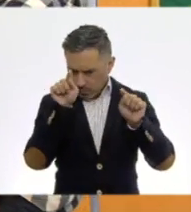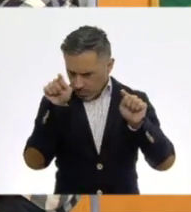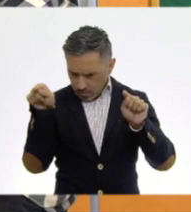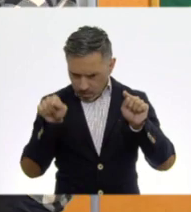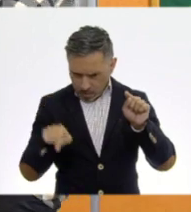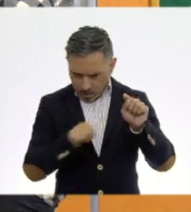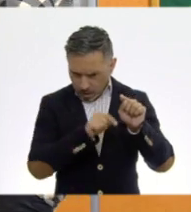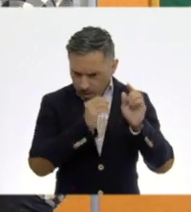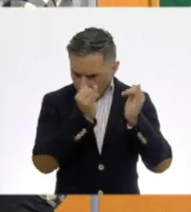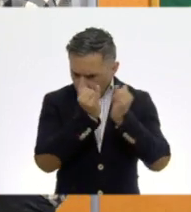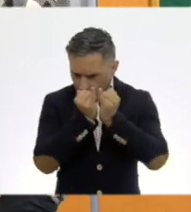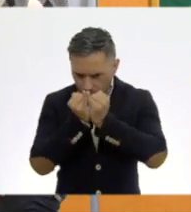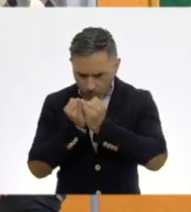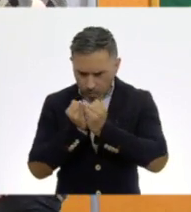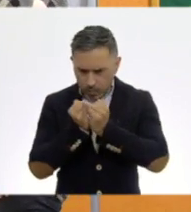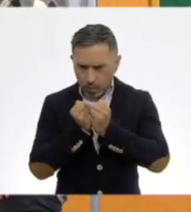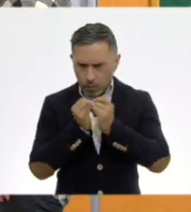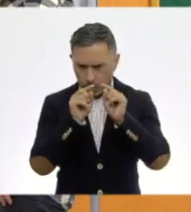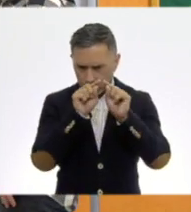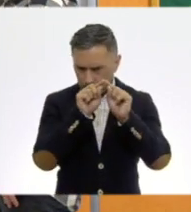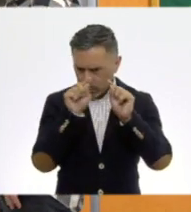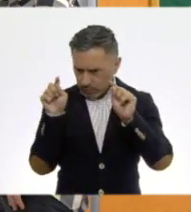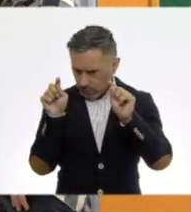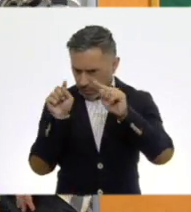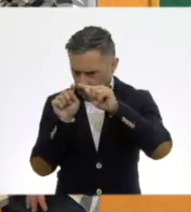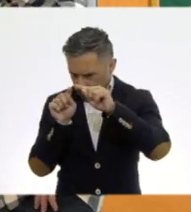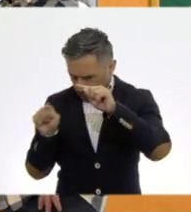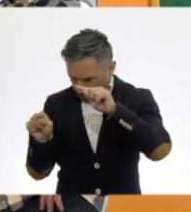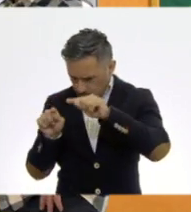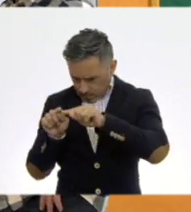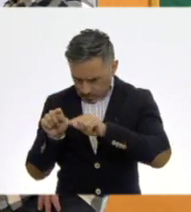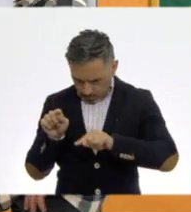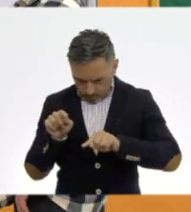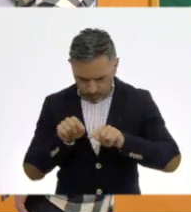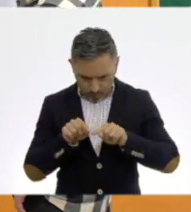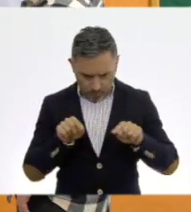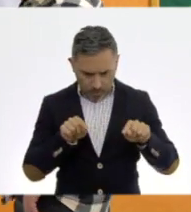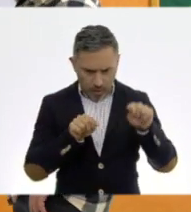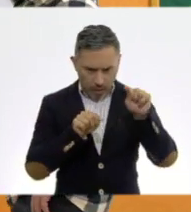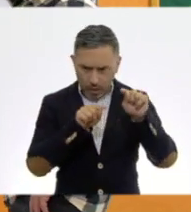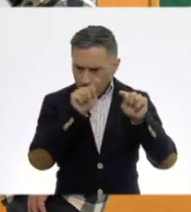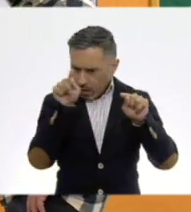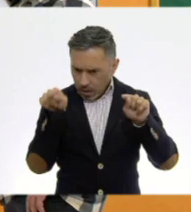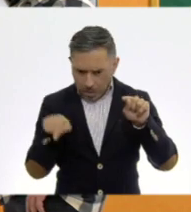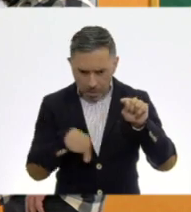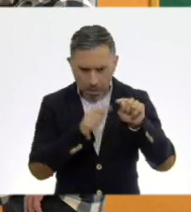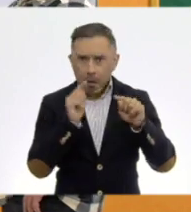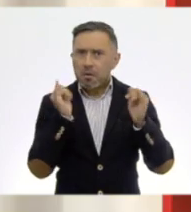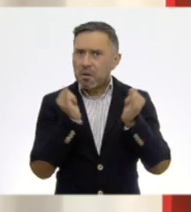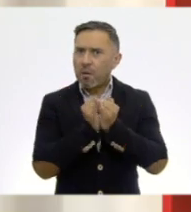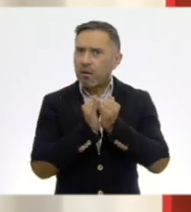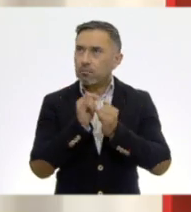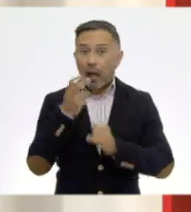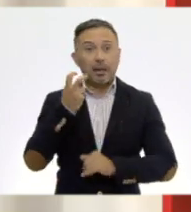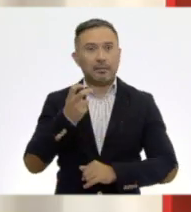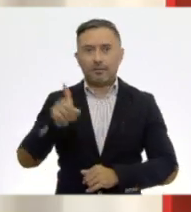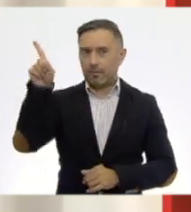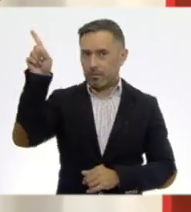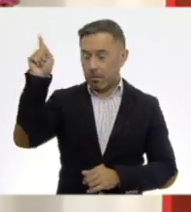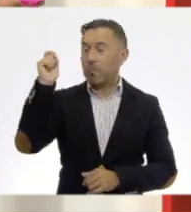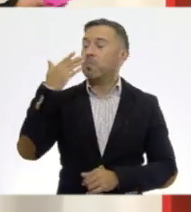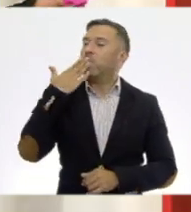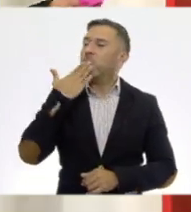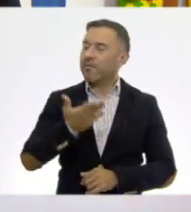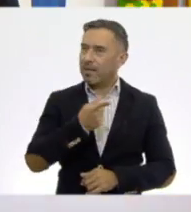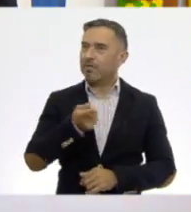decir, la distancia que hay entre línea y línea es exactamente igual. Por lo tanto, es esta. Muy bien, entonces vamos a